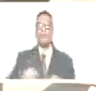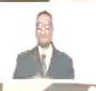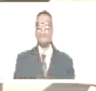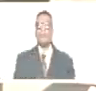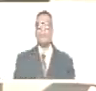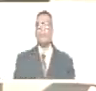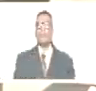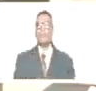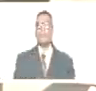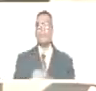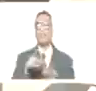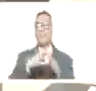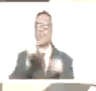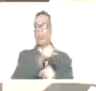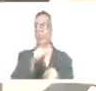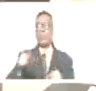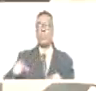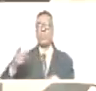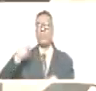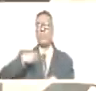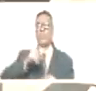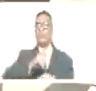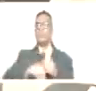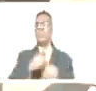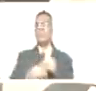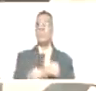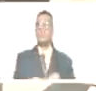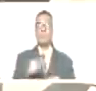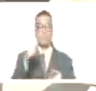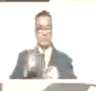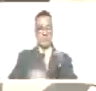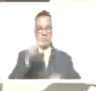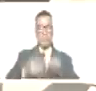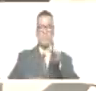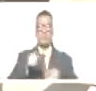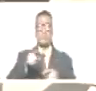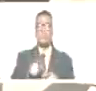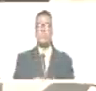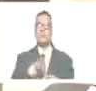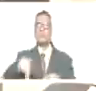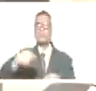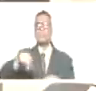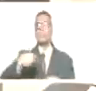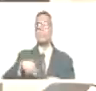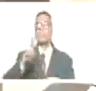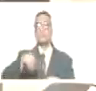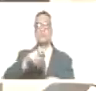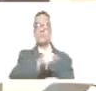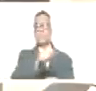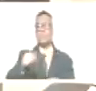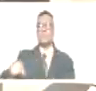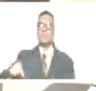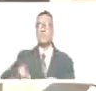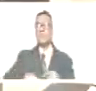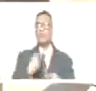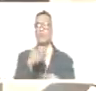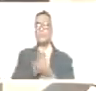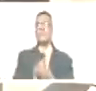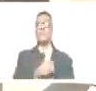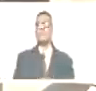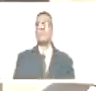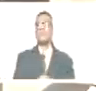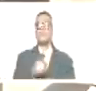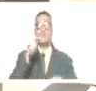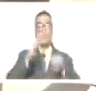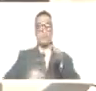Toda persona tiene derecho a ser juzgada en sus jueces naturales. Ninguna persona podrá ser sometida a juicio sin